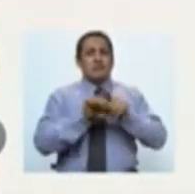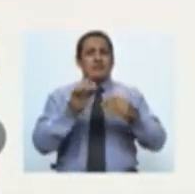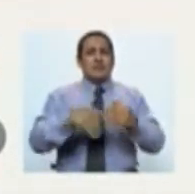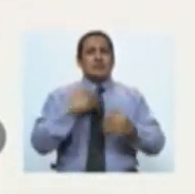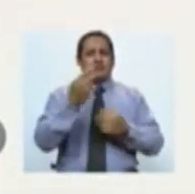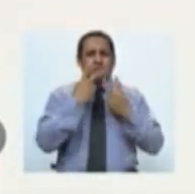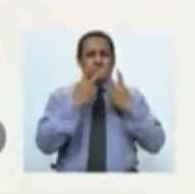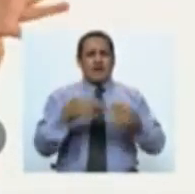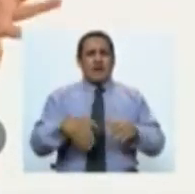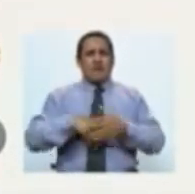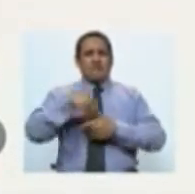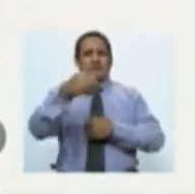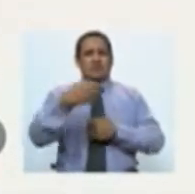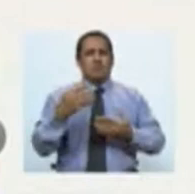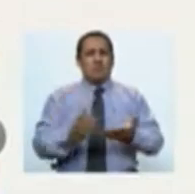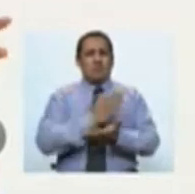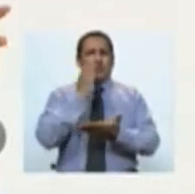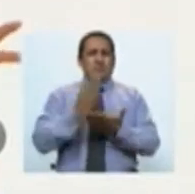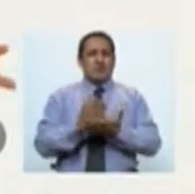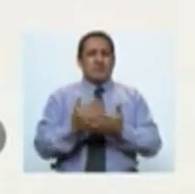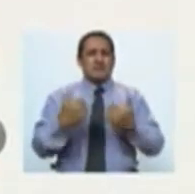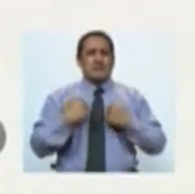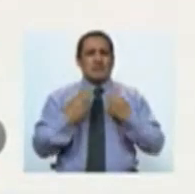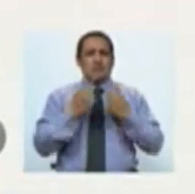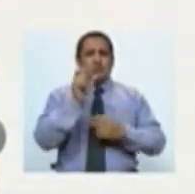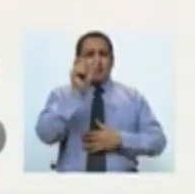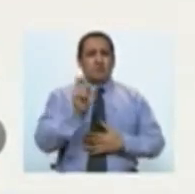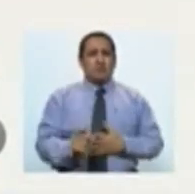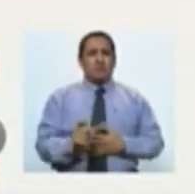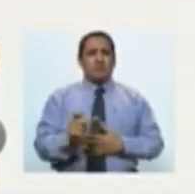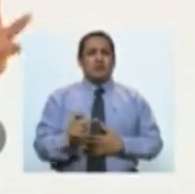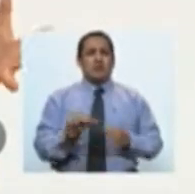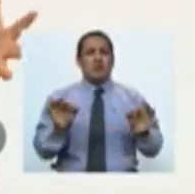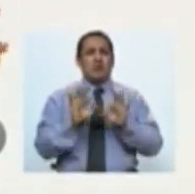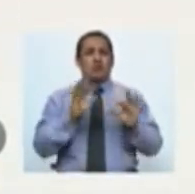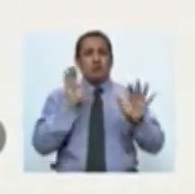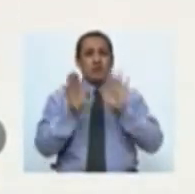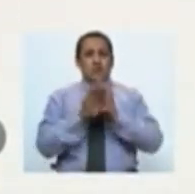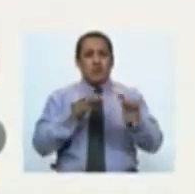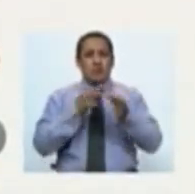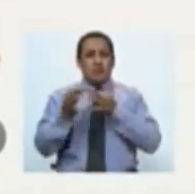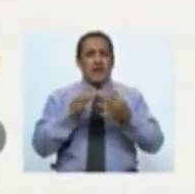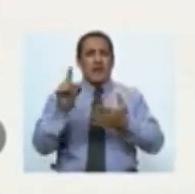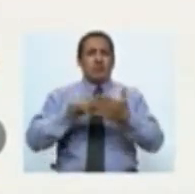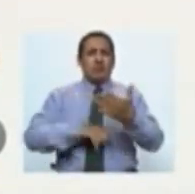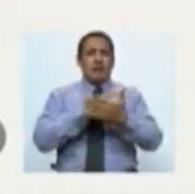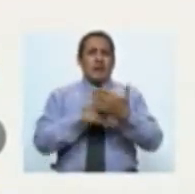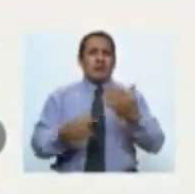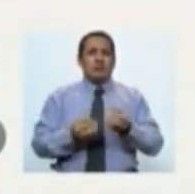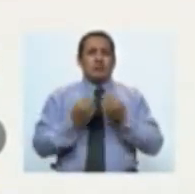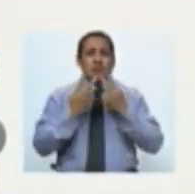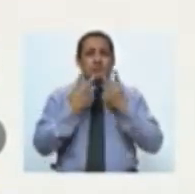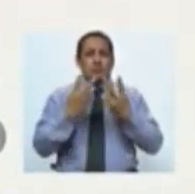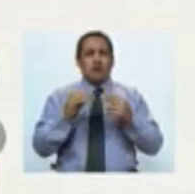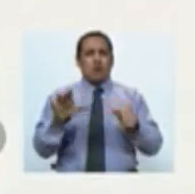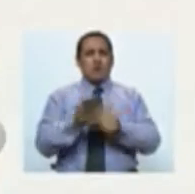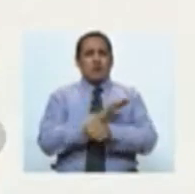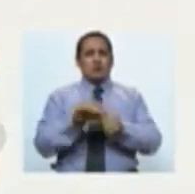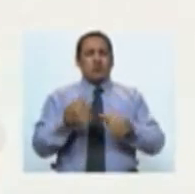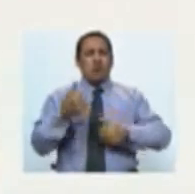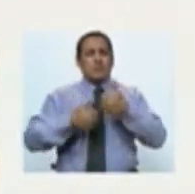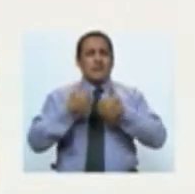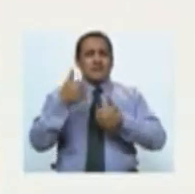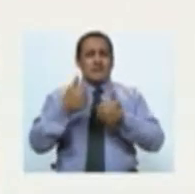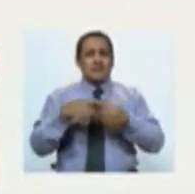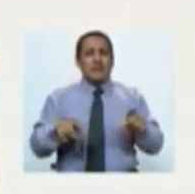de un momento a otro se ven en la calle. Entonces hay un problema humano. Entonces, si tienes una persona que, ¿no?, debe ser cesada porque no es